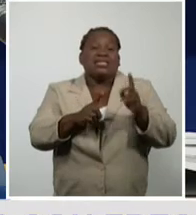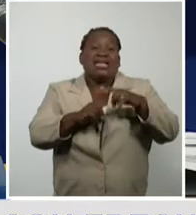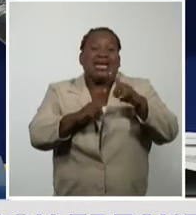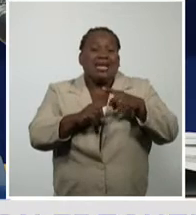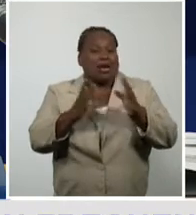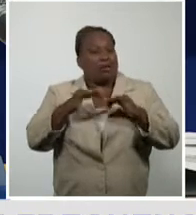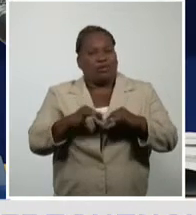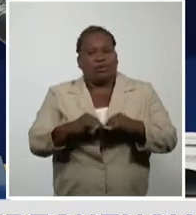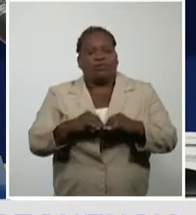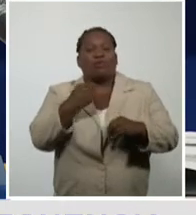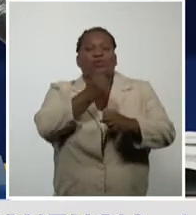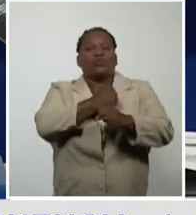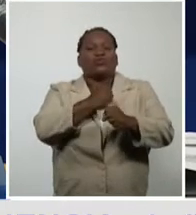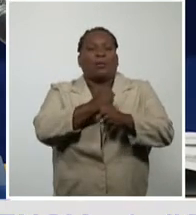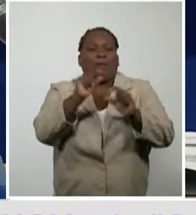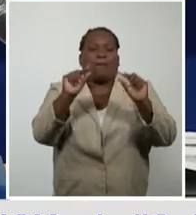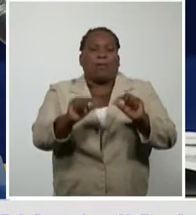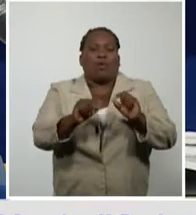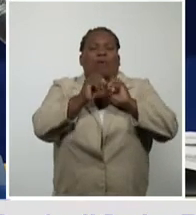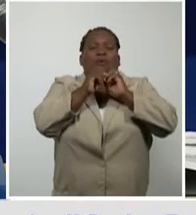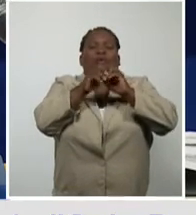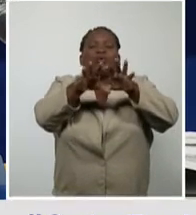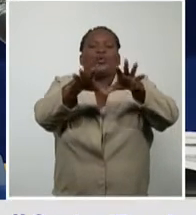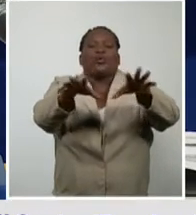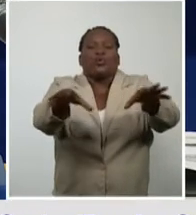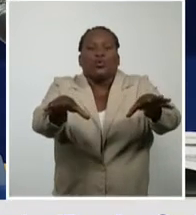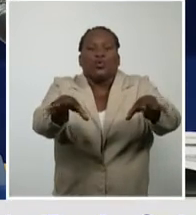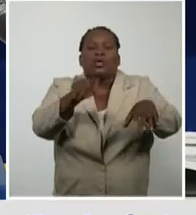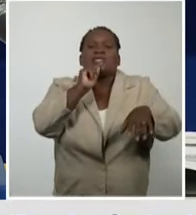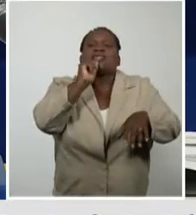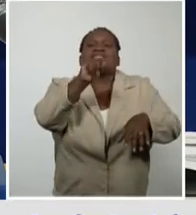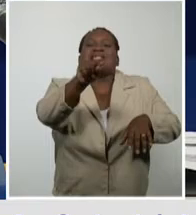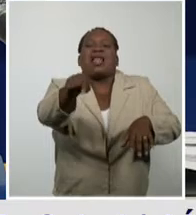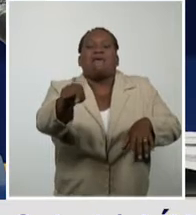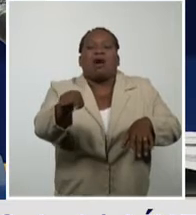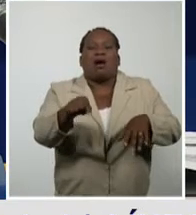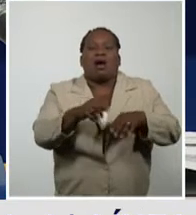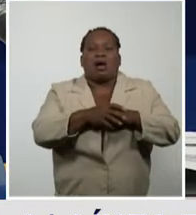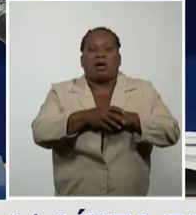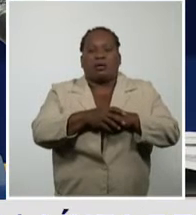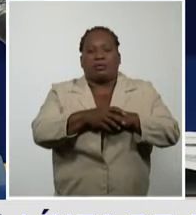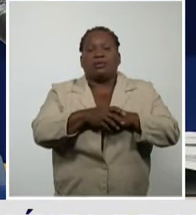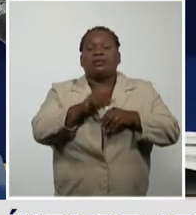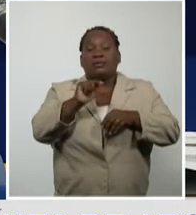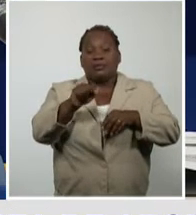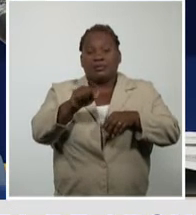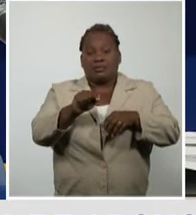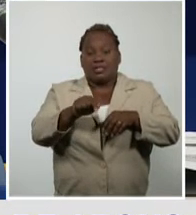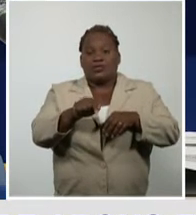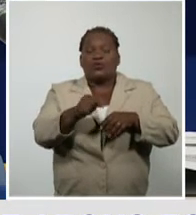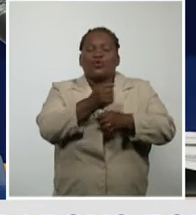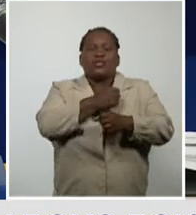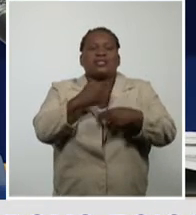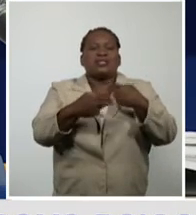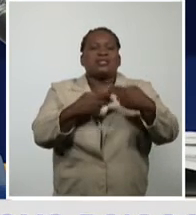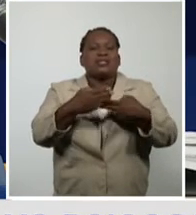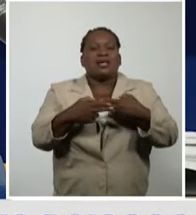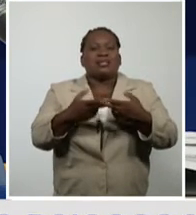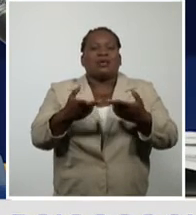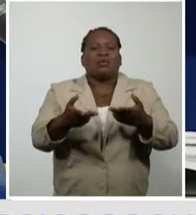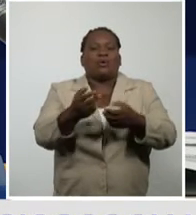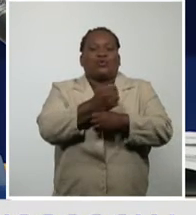lo menos posible por esta dispersión que se produce cuando se usa